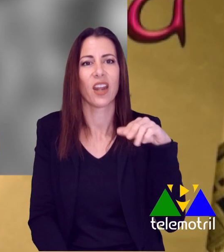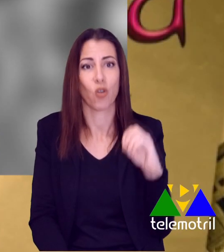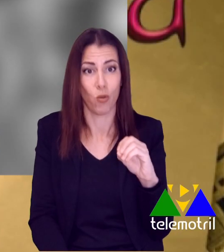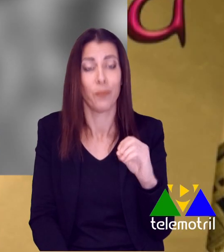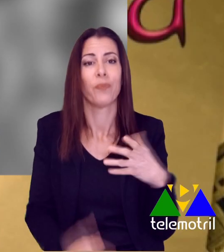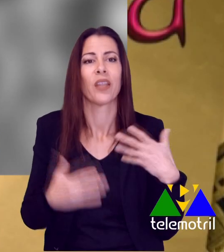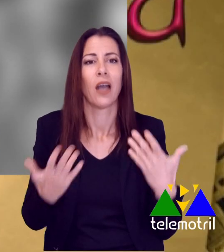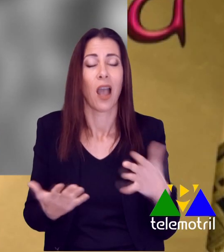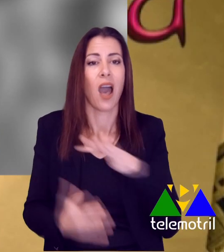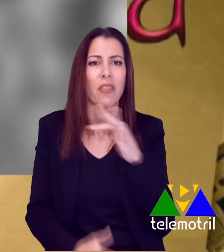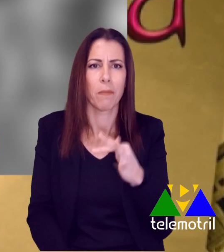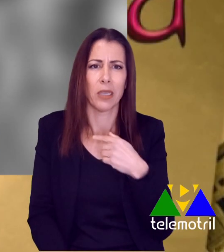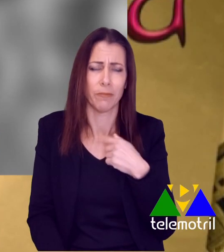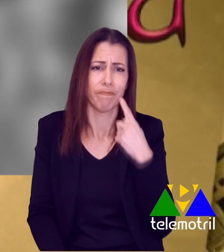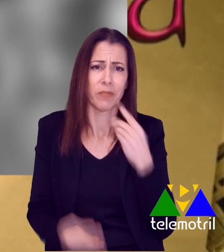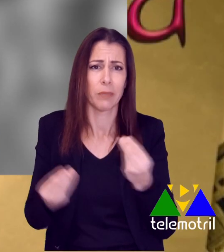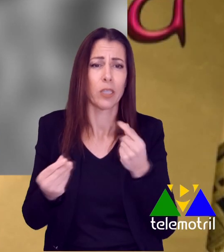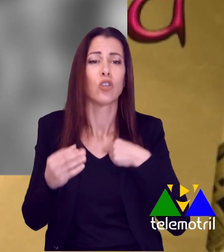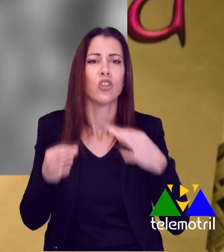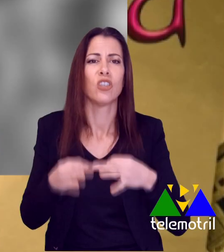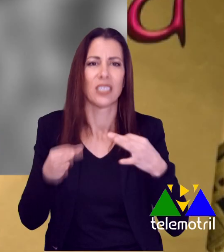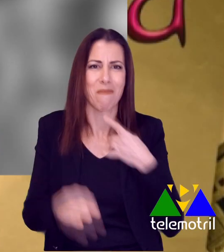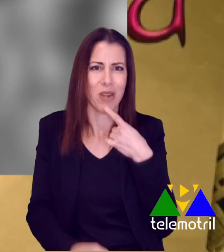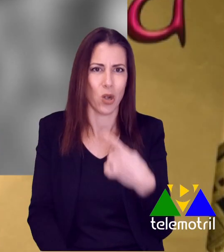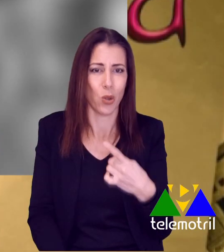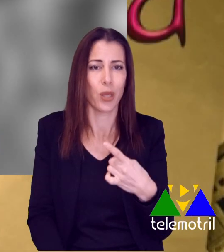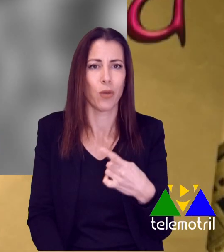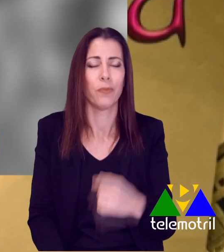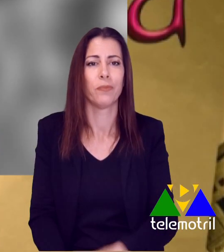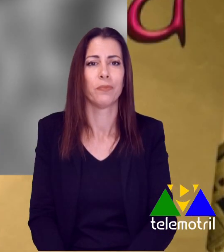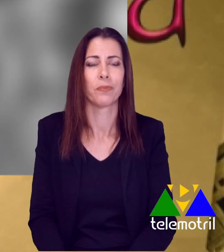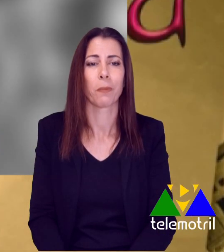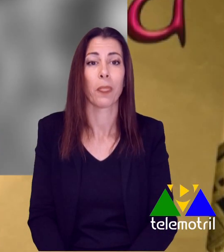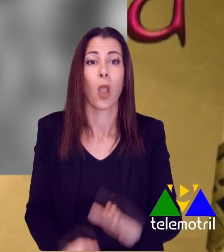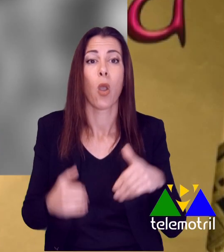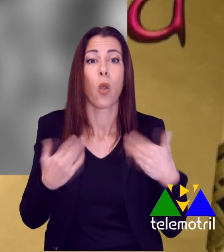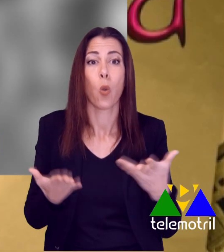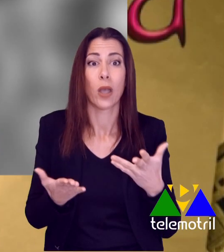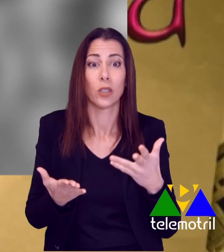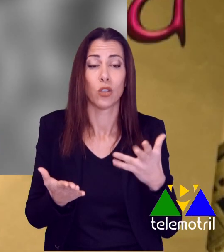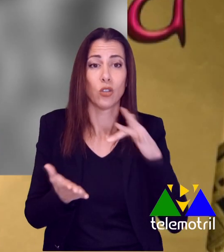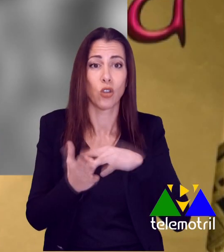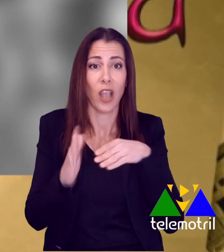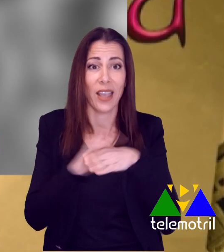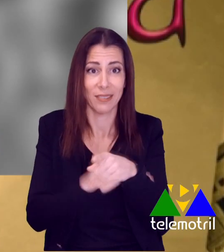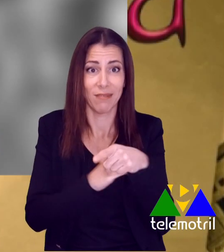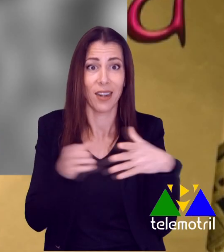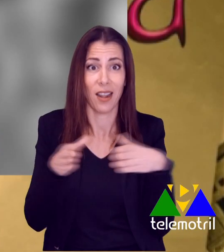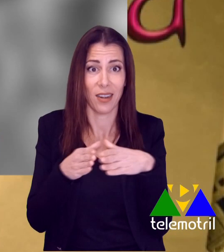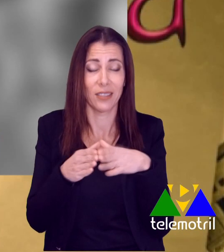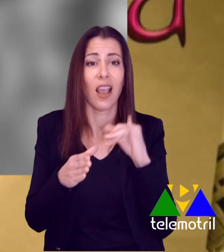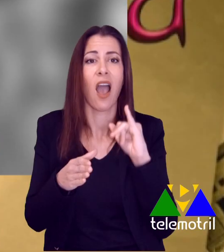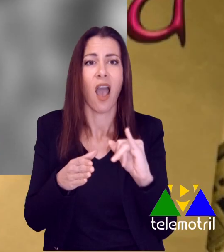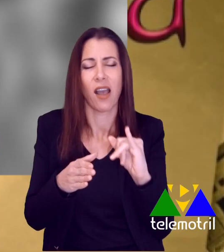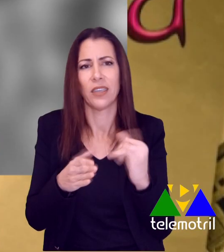y además se percibe, yo siempre lo digo y lo digo cada vez que puedo, cuando uno entra a esta iglesia hay